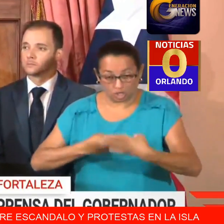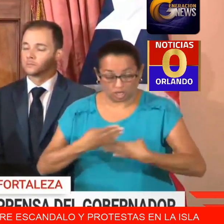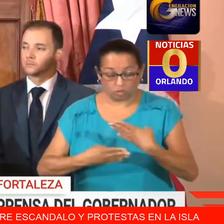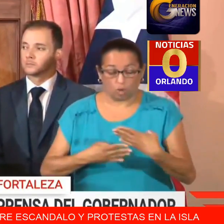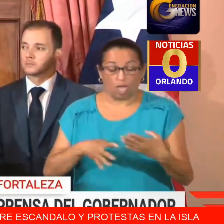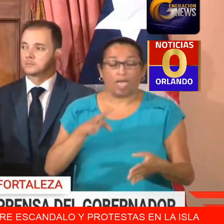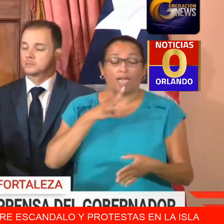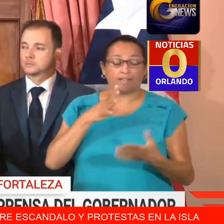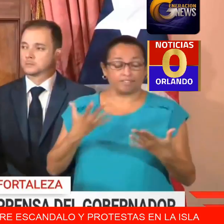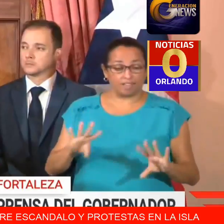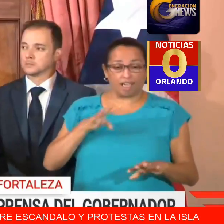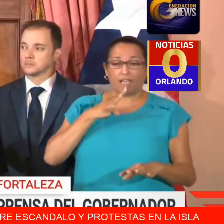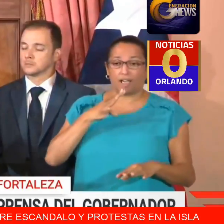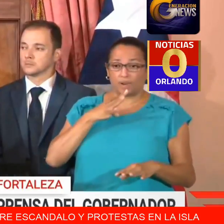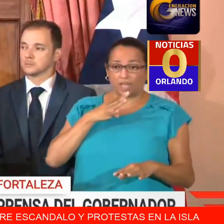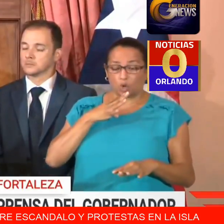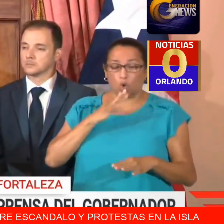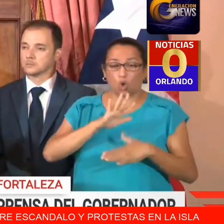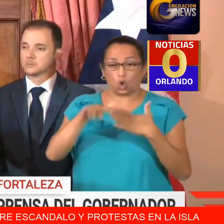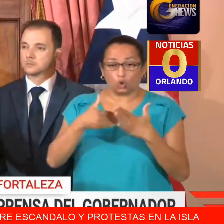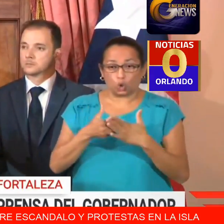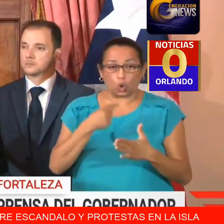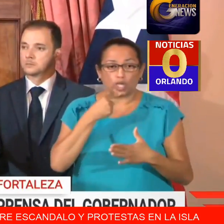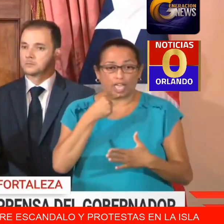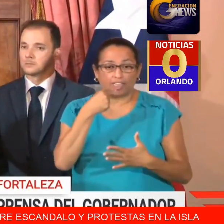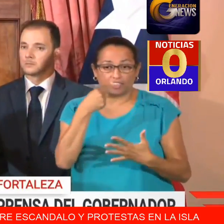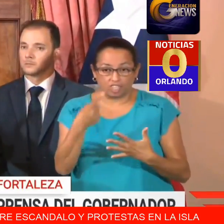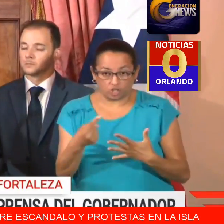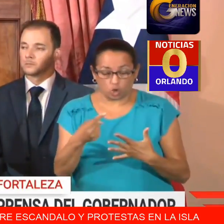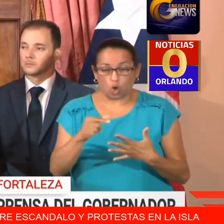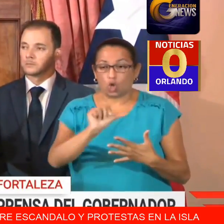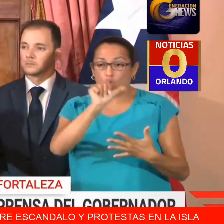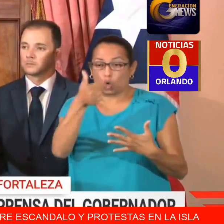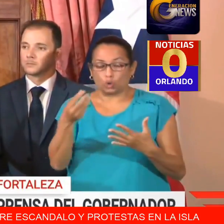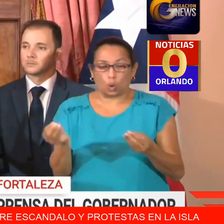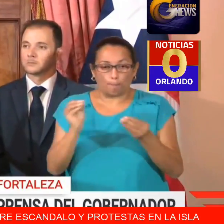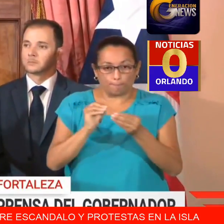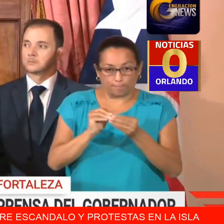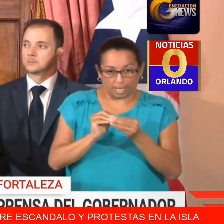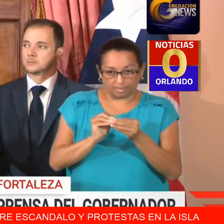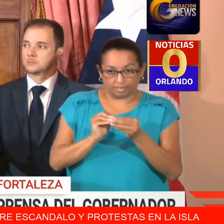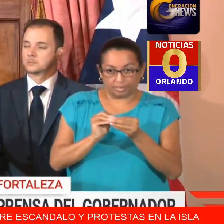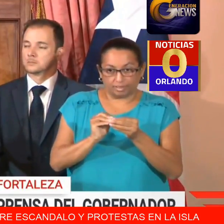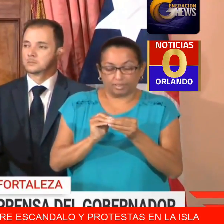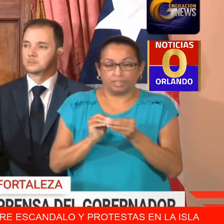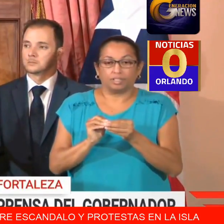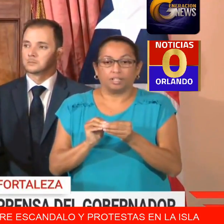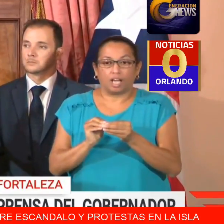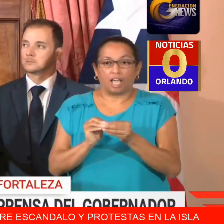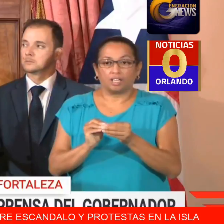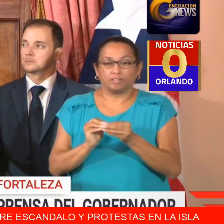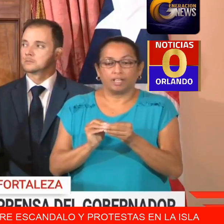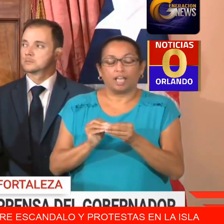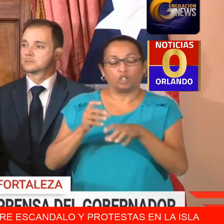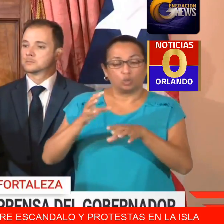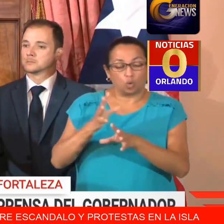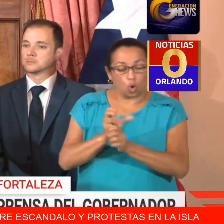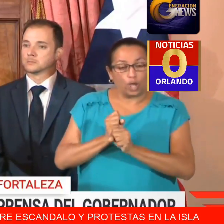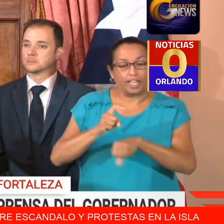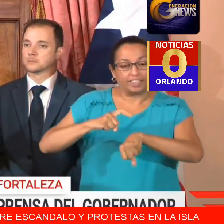sector turístico, ya que la zona de San Juan completa recibe, ¿verdad?, visitas de turistas y tienen la preocupación ante lo que está sucediendo. Y